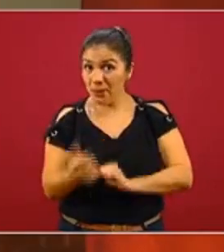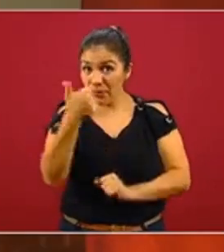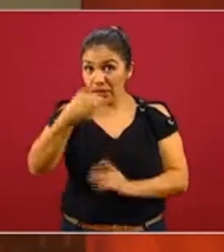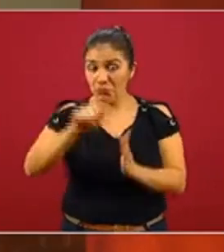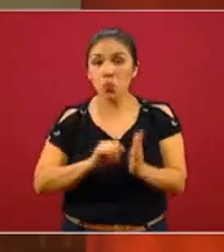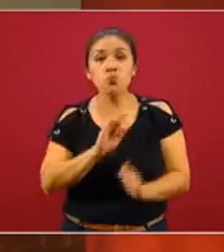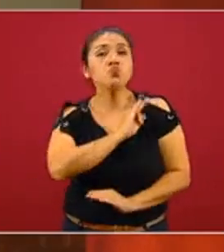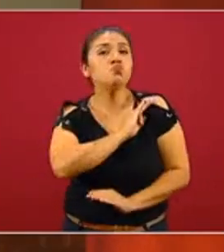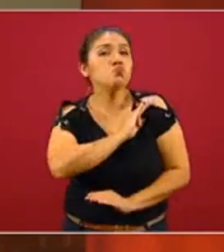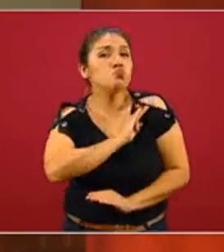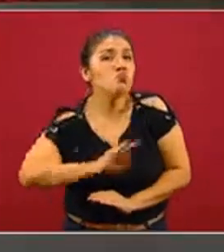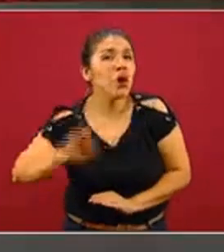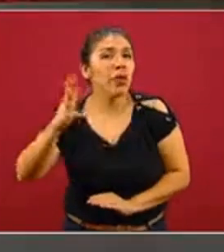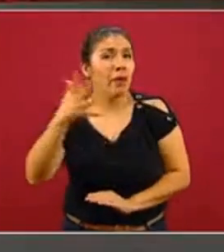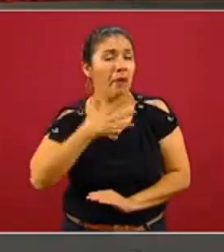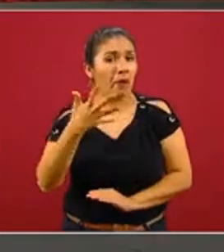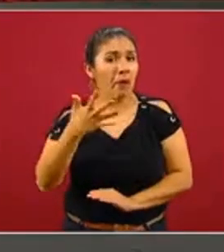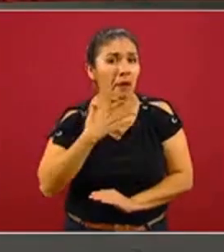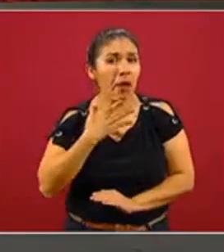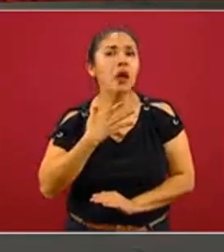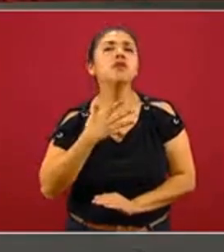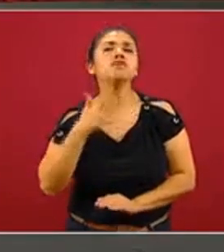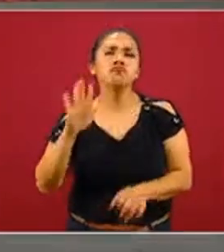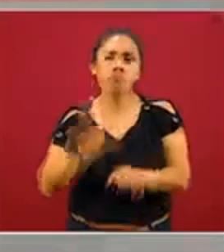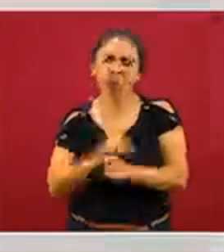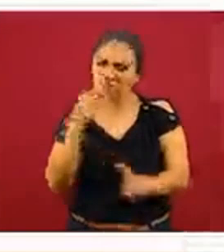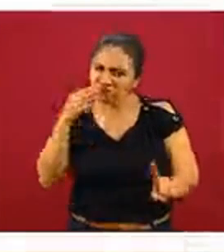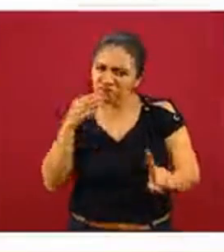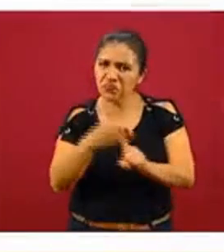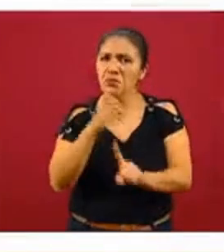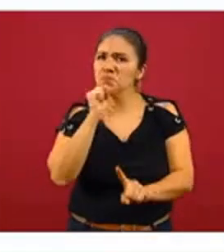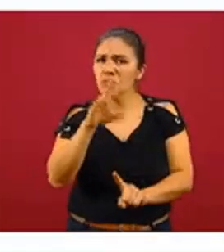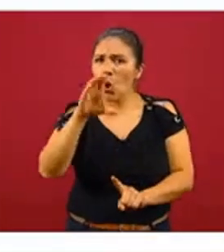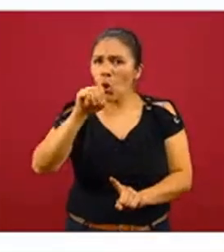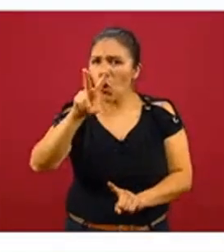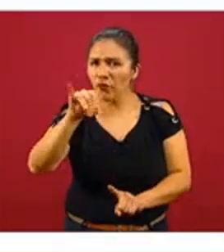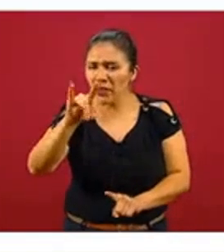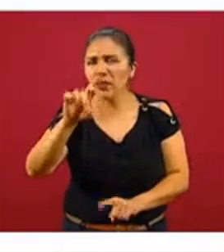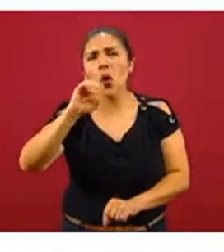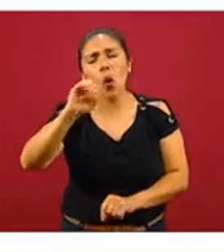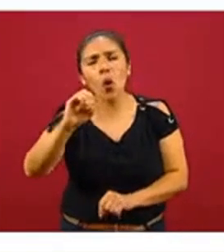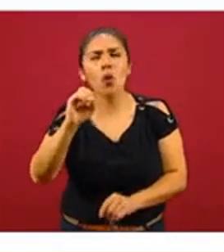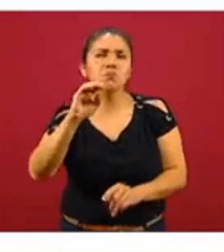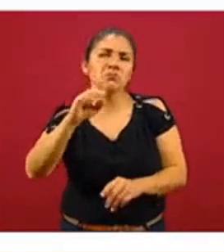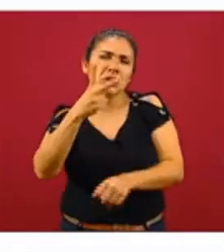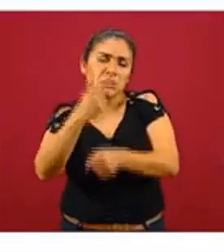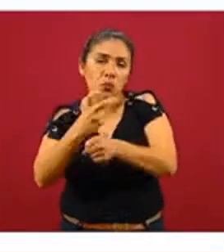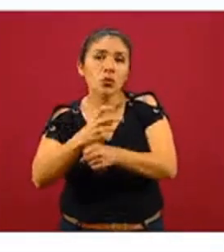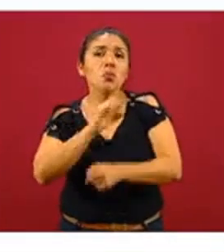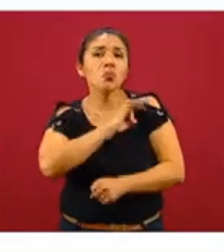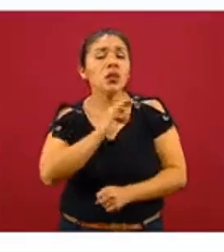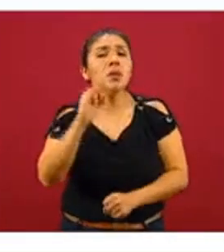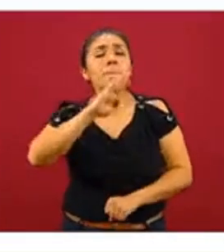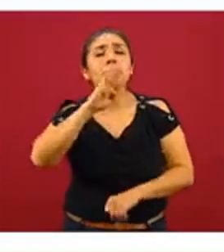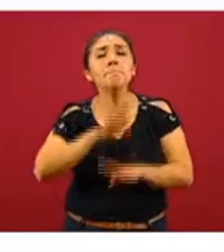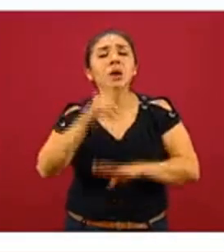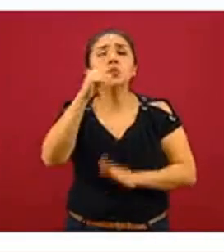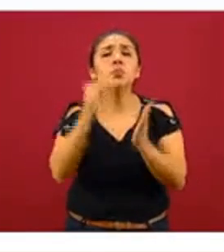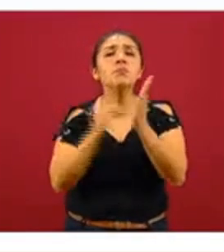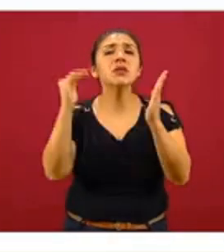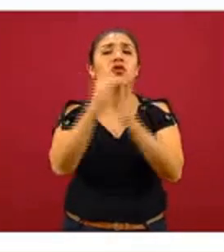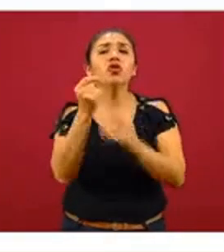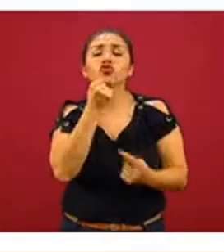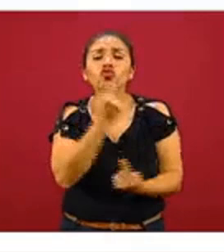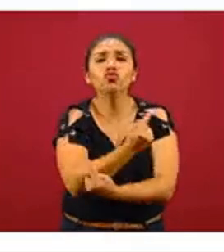causas directas e indirectamente relacionadas con el COVID-19, hasta 1 millón de niños y niñas fallecidas a través del